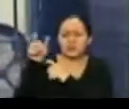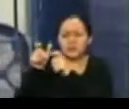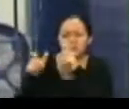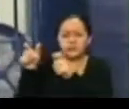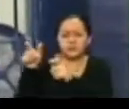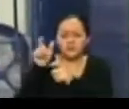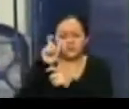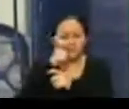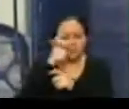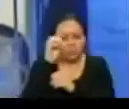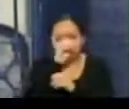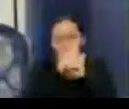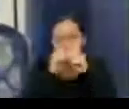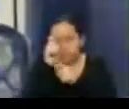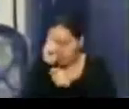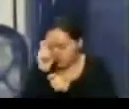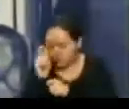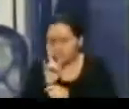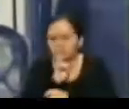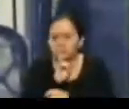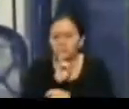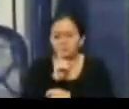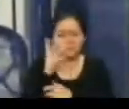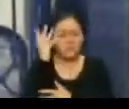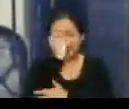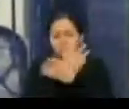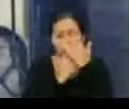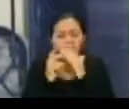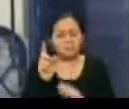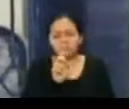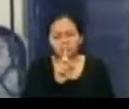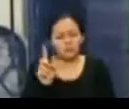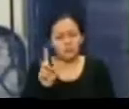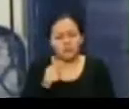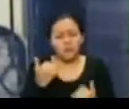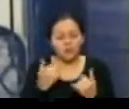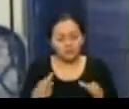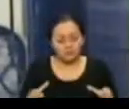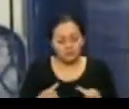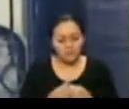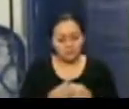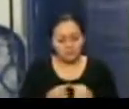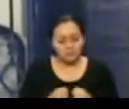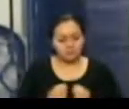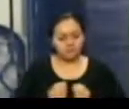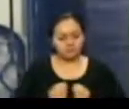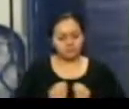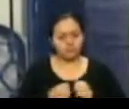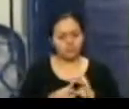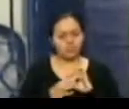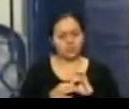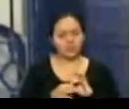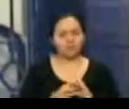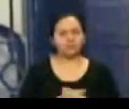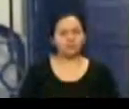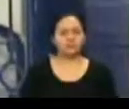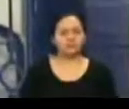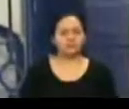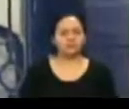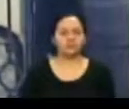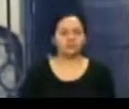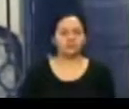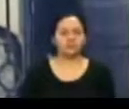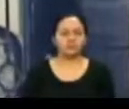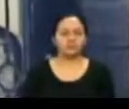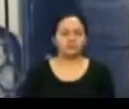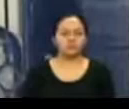CIA. No se equivoquen, nos encontrarán más unidos que nunca. El